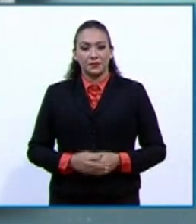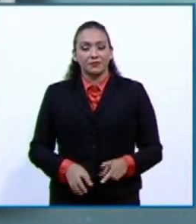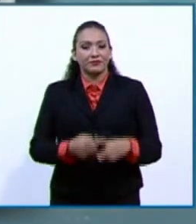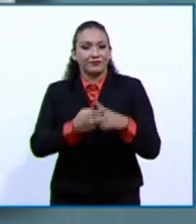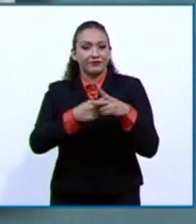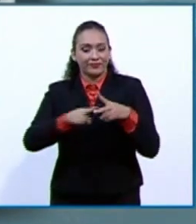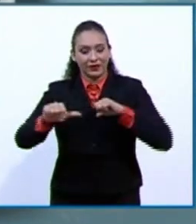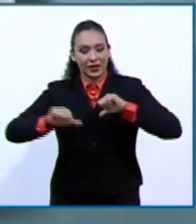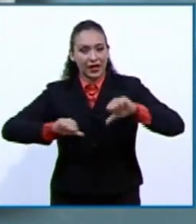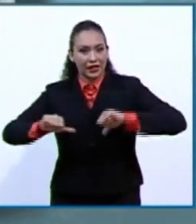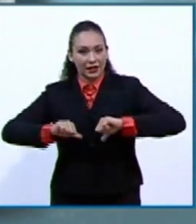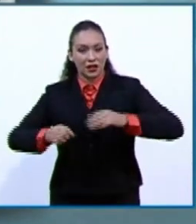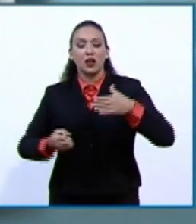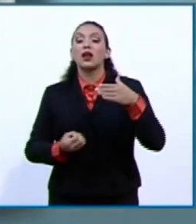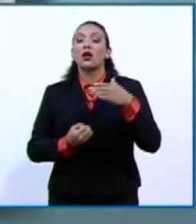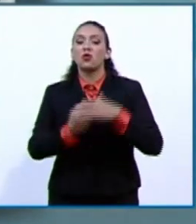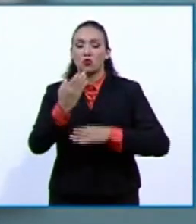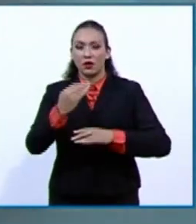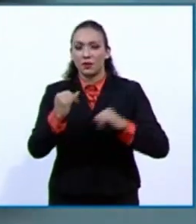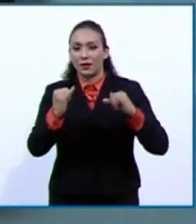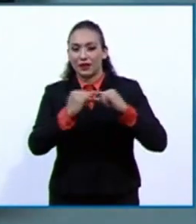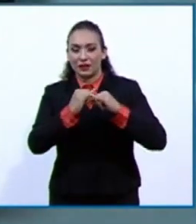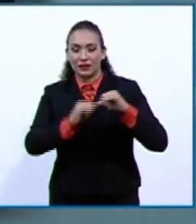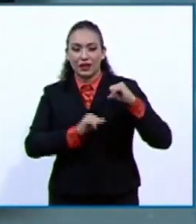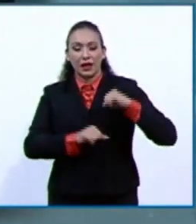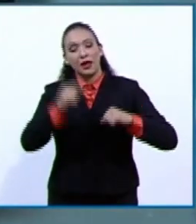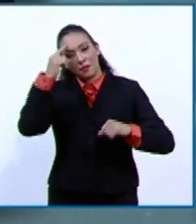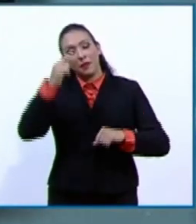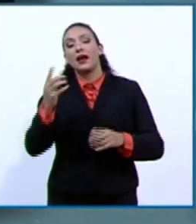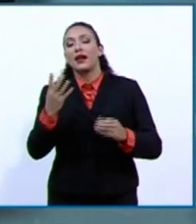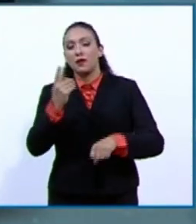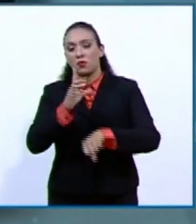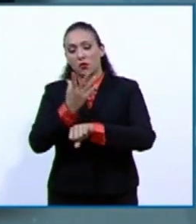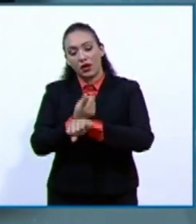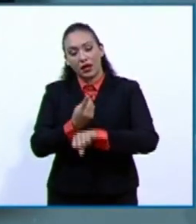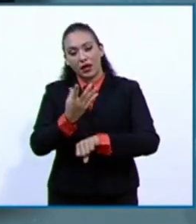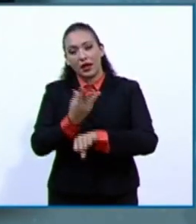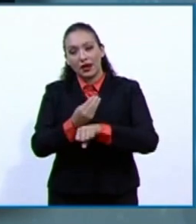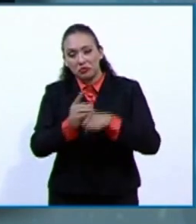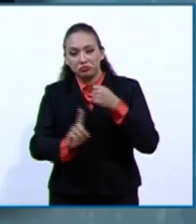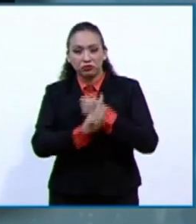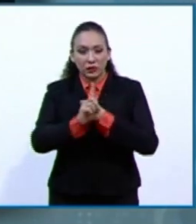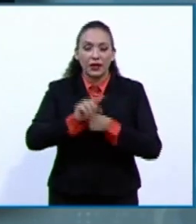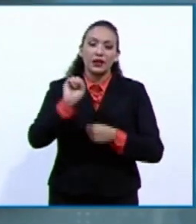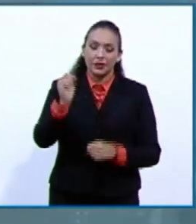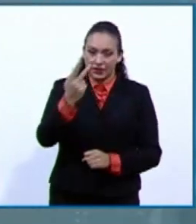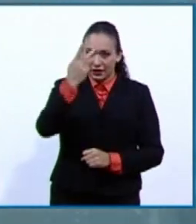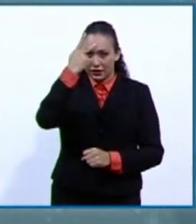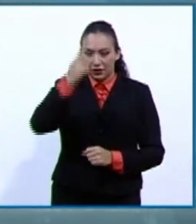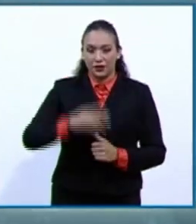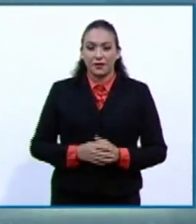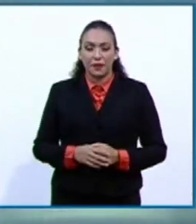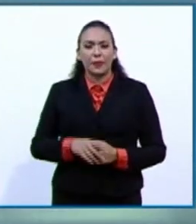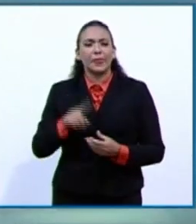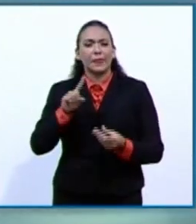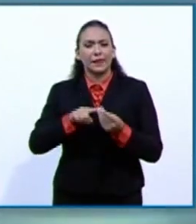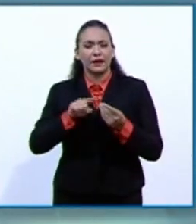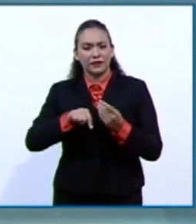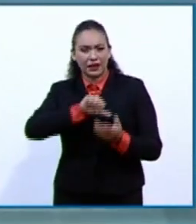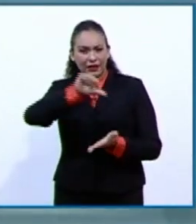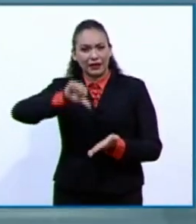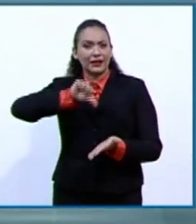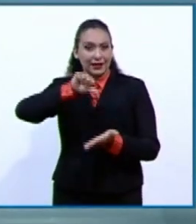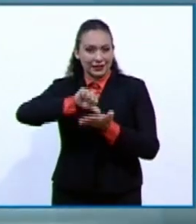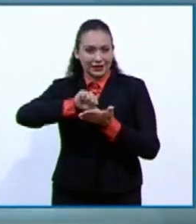Inició actividades la nueva sede del Centro Estatal de Mediación y Conciliación del Poder Judicial de San Luis Potosí, ubicada en el centro